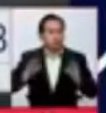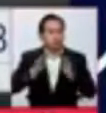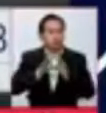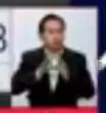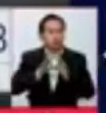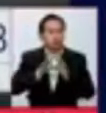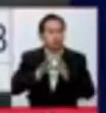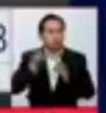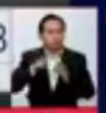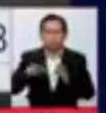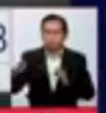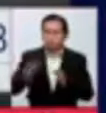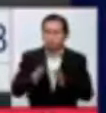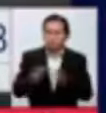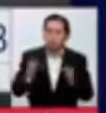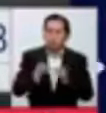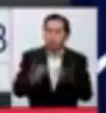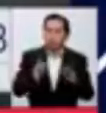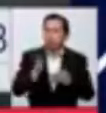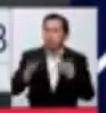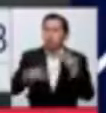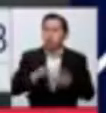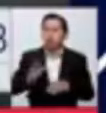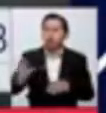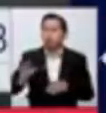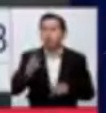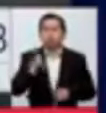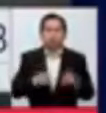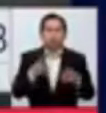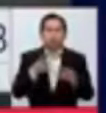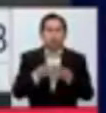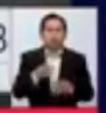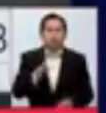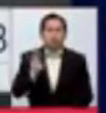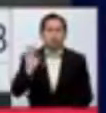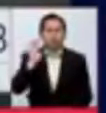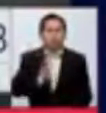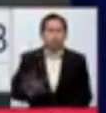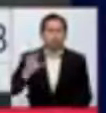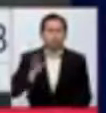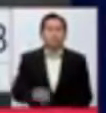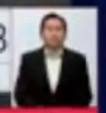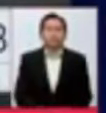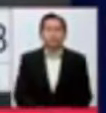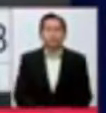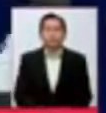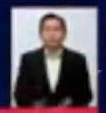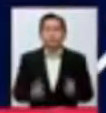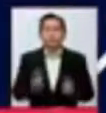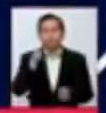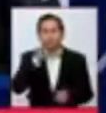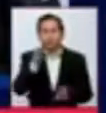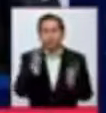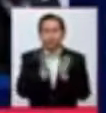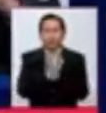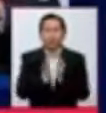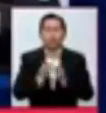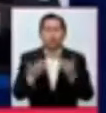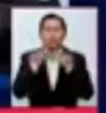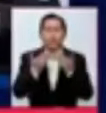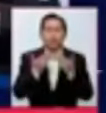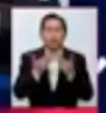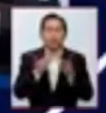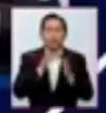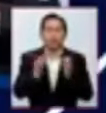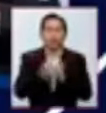que esta pueda ser ampliada para todas las personas privadas de libertad. Bien, defensora del pueblo, Nadia Cruz, muchas gracias por